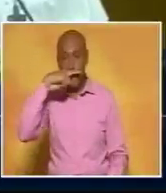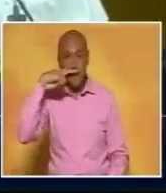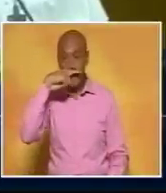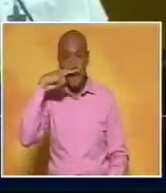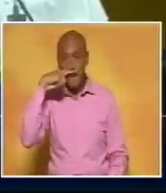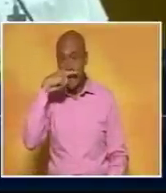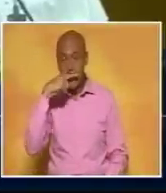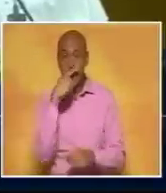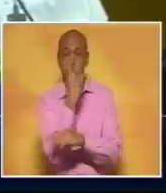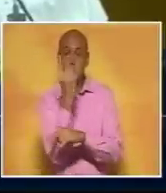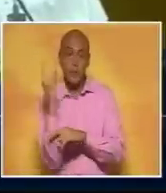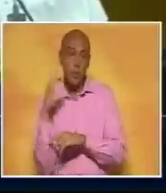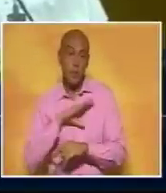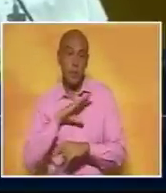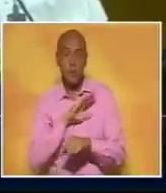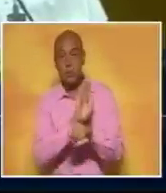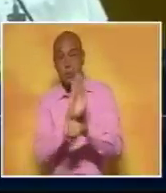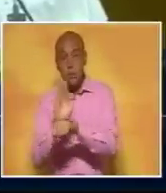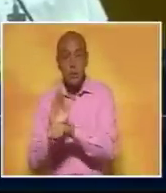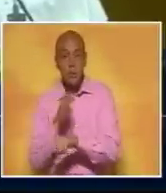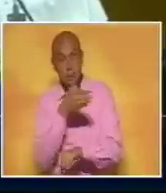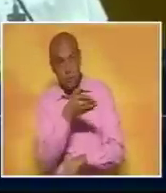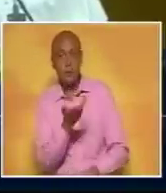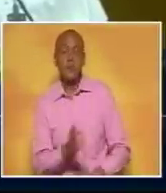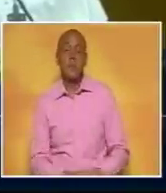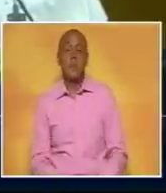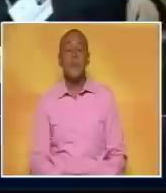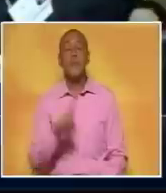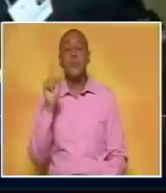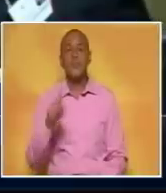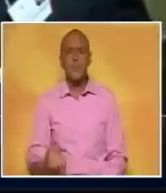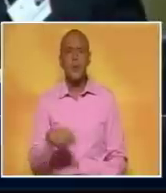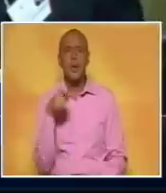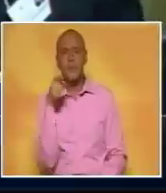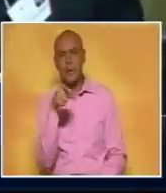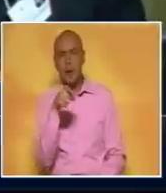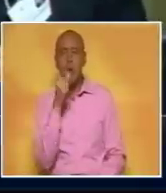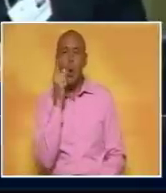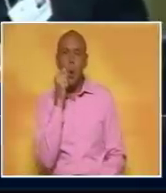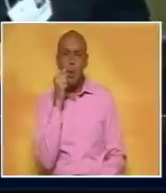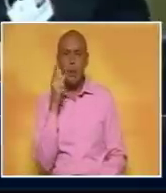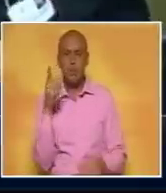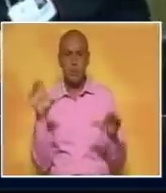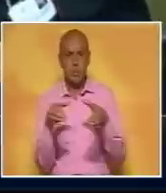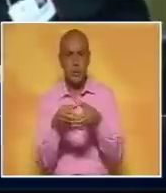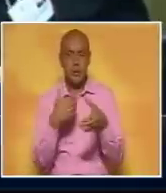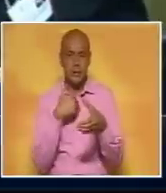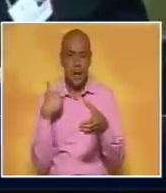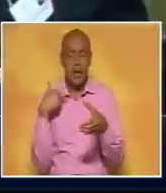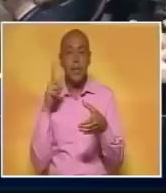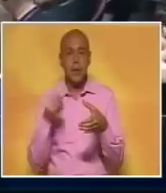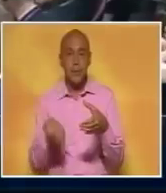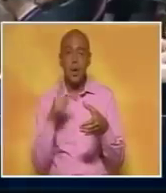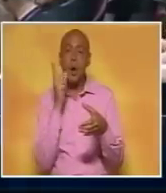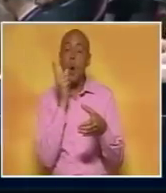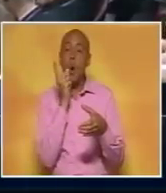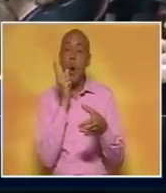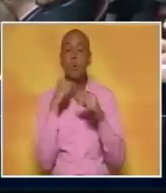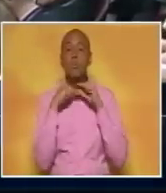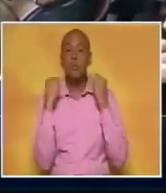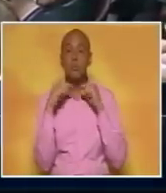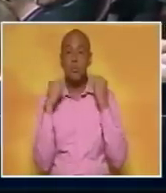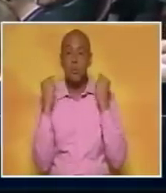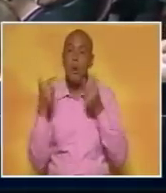diaconal para mujeres en esa región. Además, otro de los temas controversiales de esta reunión es la de posibilidad de ordenar hombres casados